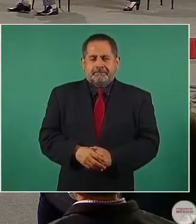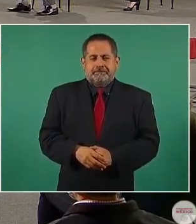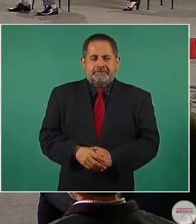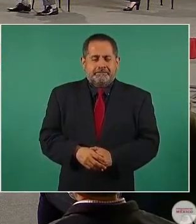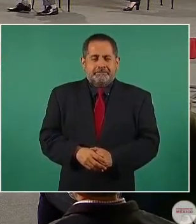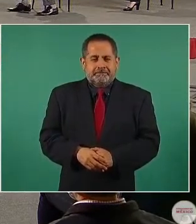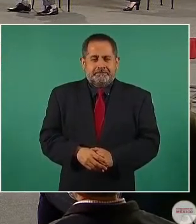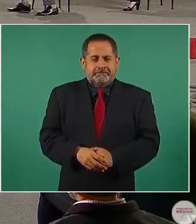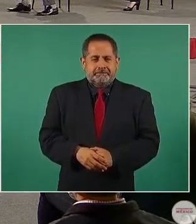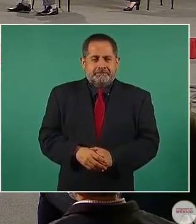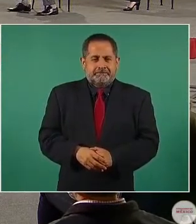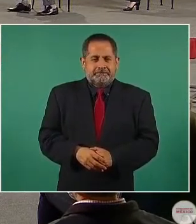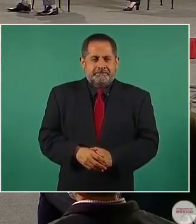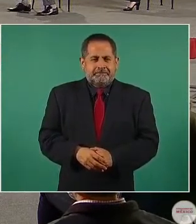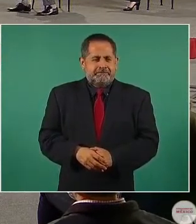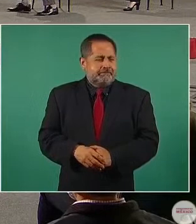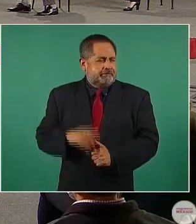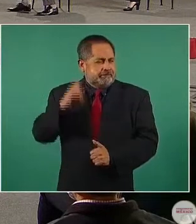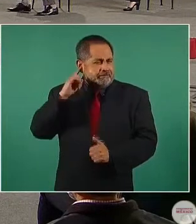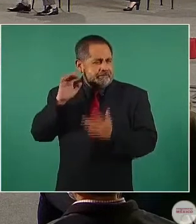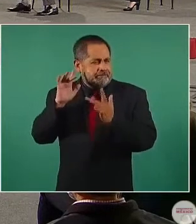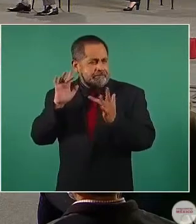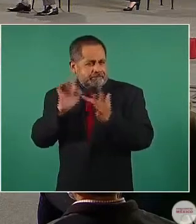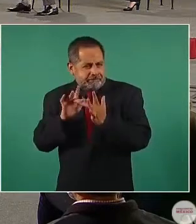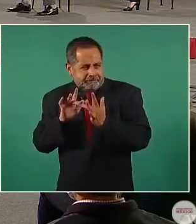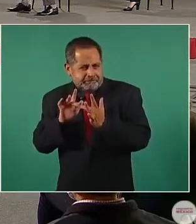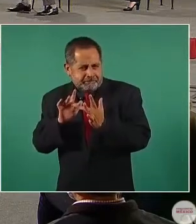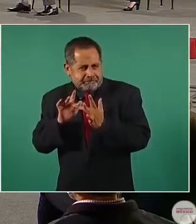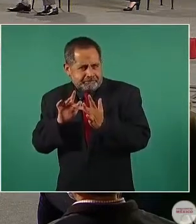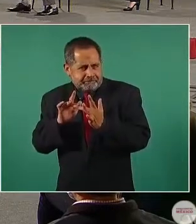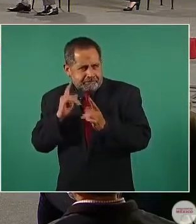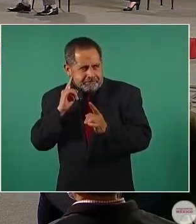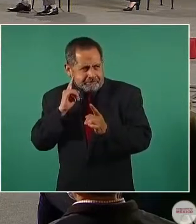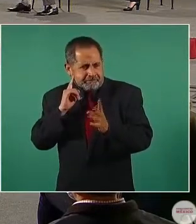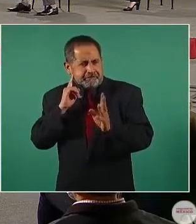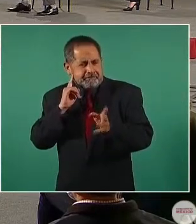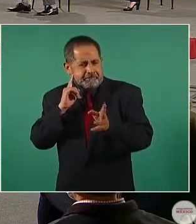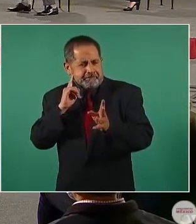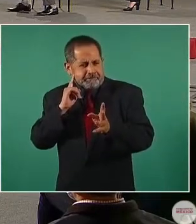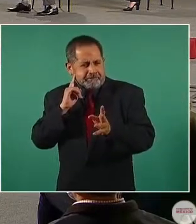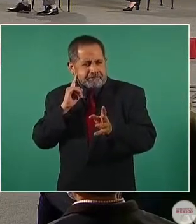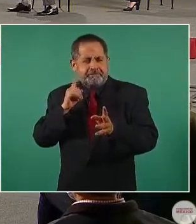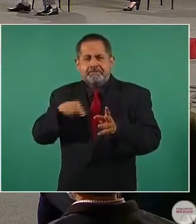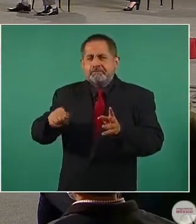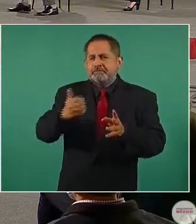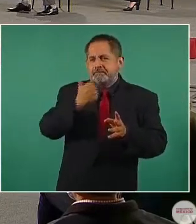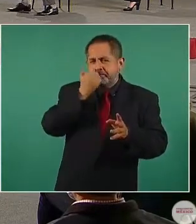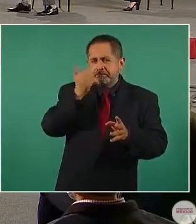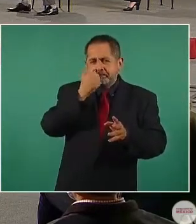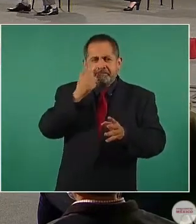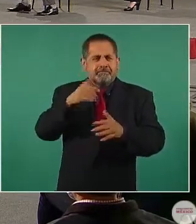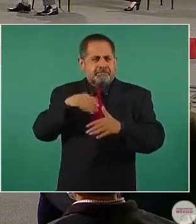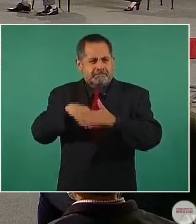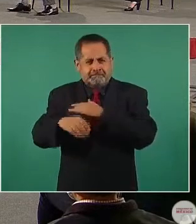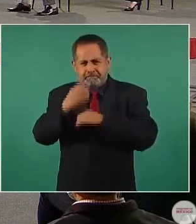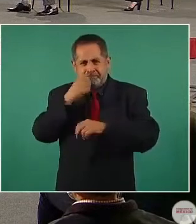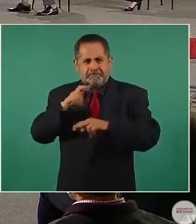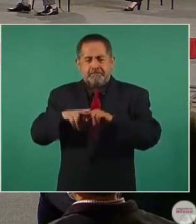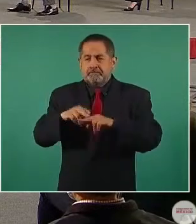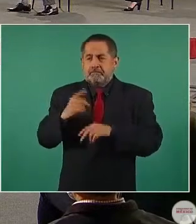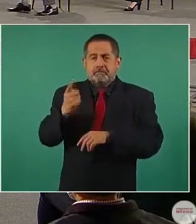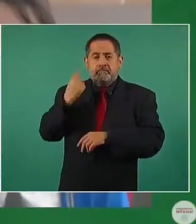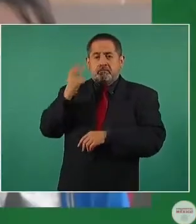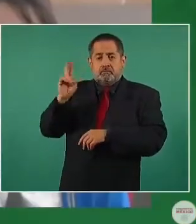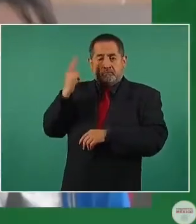Hacia los 2,000 alumnos que tienen la posibilidad de regresar a clases y los de educación media superior que regresaron la semana